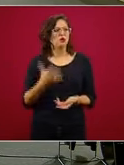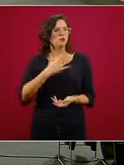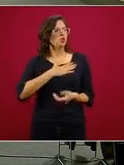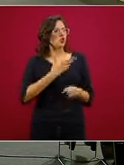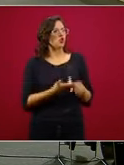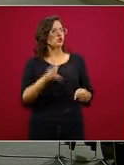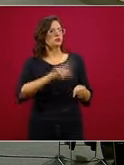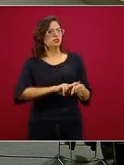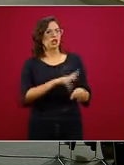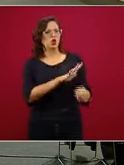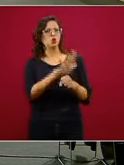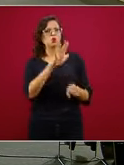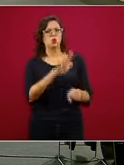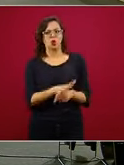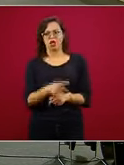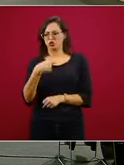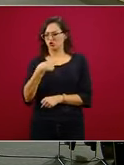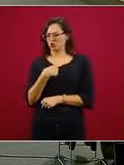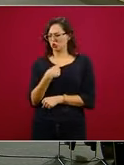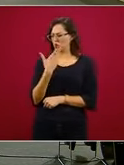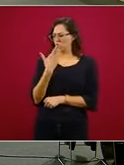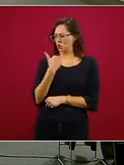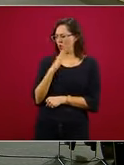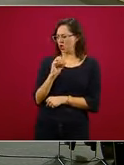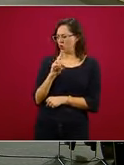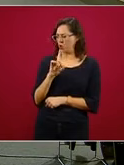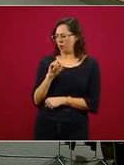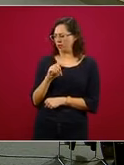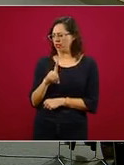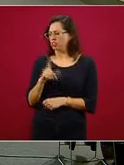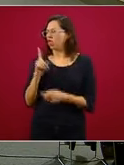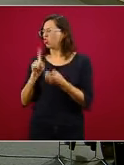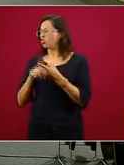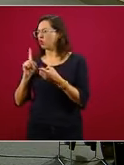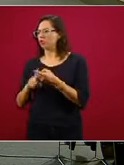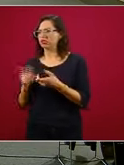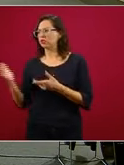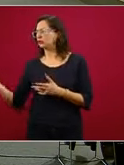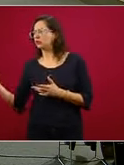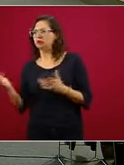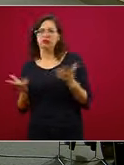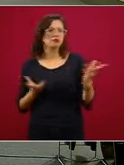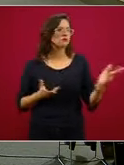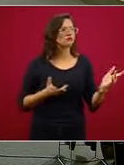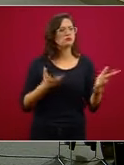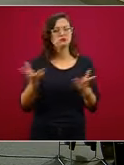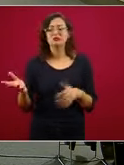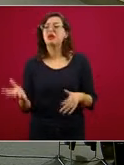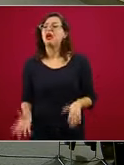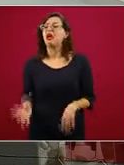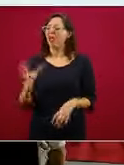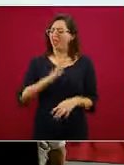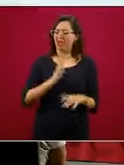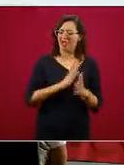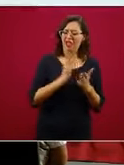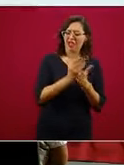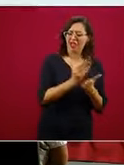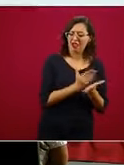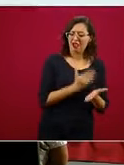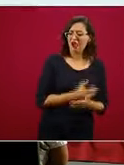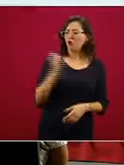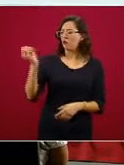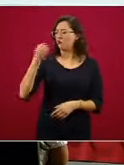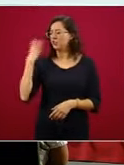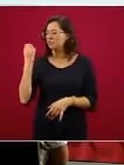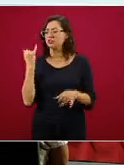me toca? Y si no tengo COVID, ¿a dónde puedo ir? Digo, toda esta parte que a pesar de lineamientos, conferencia,